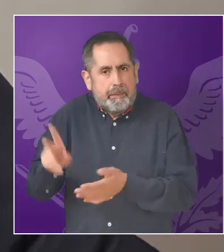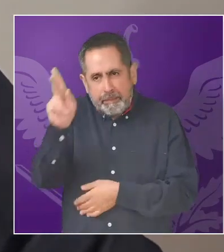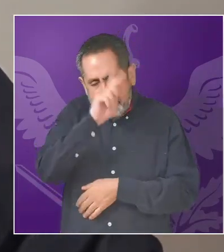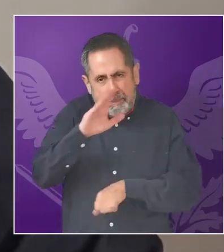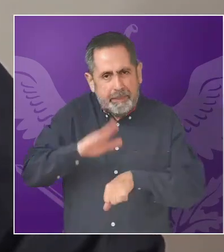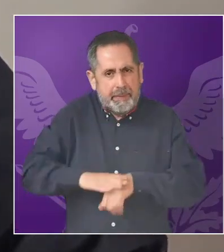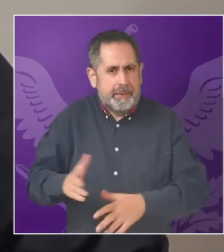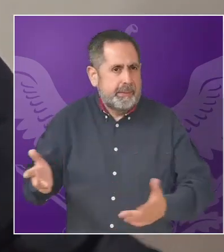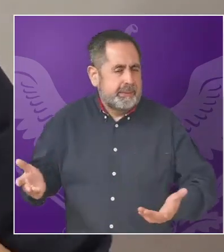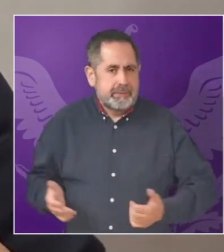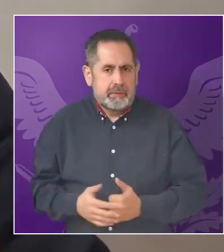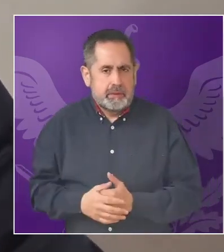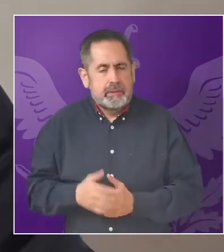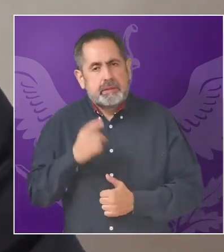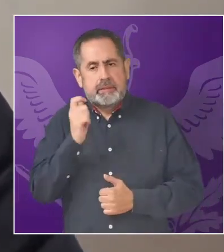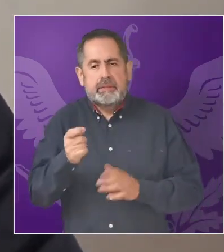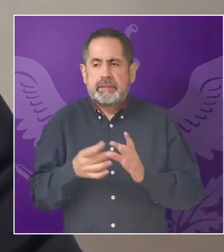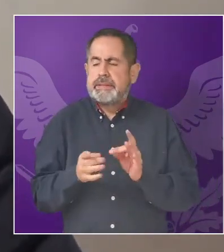cruzan.